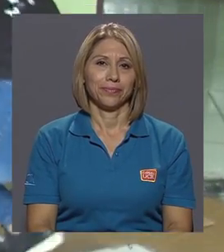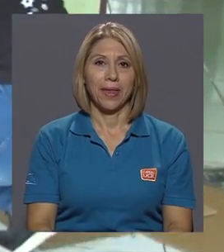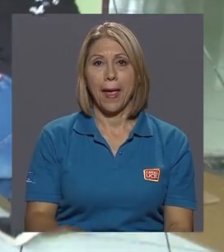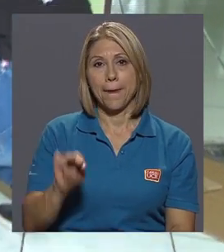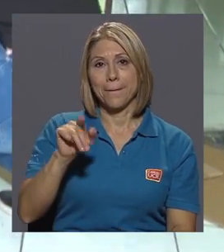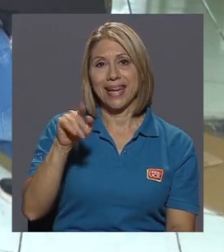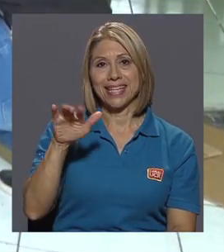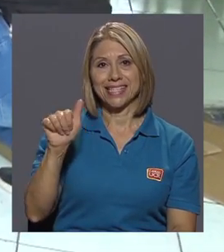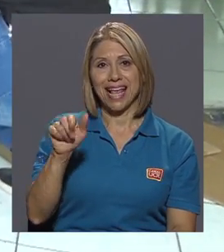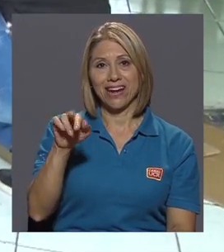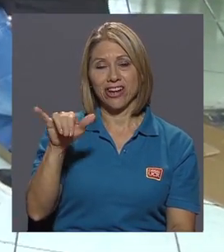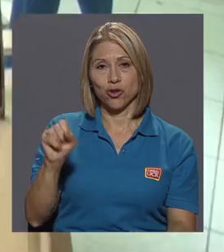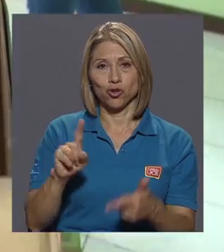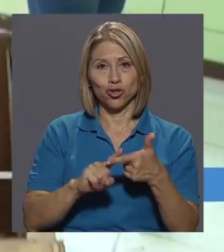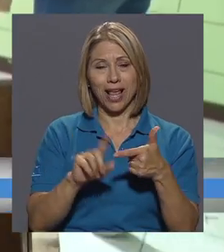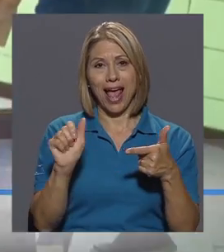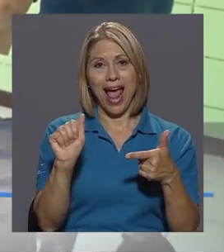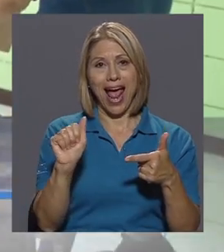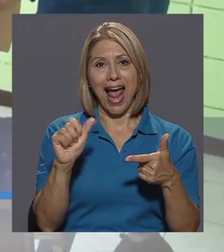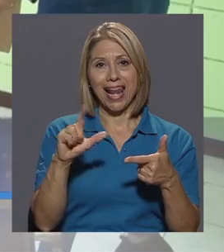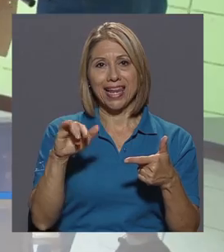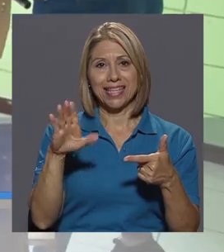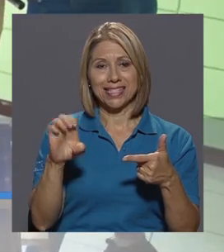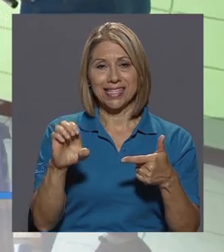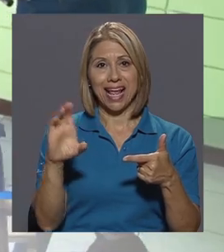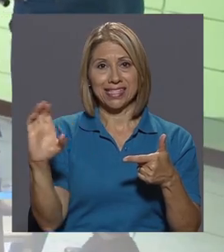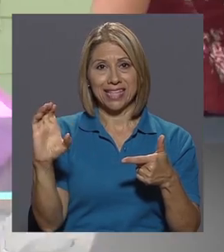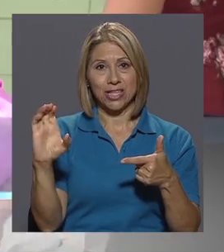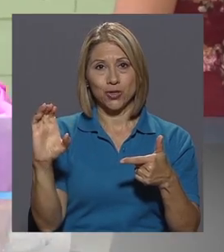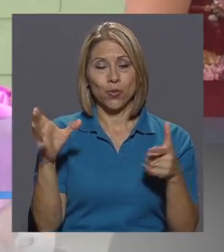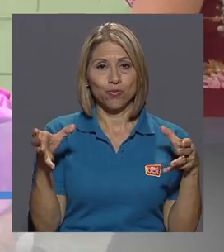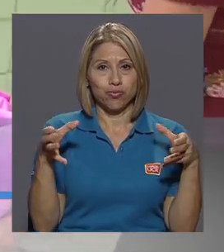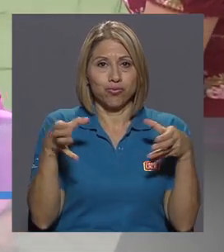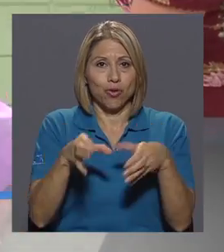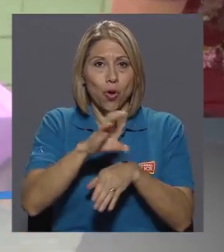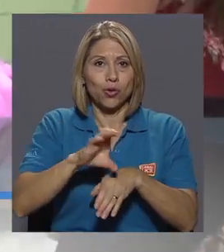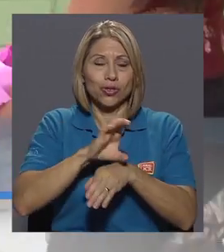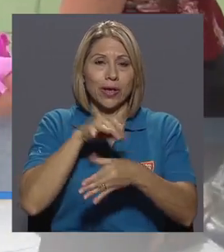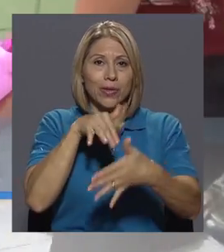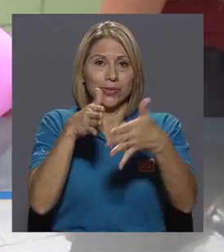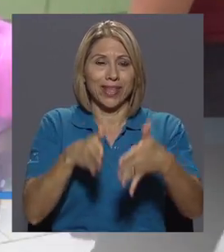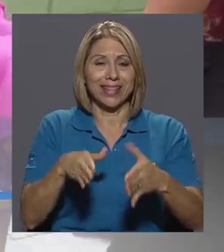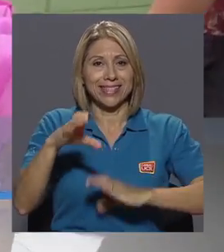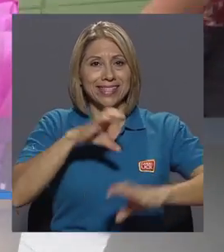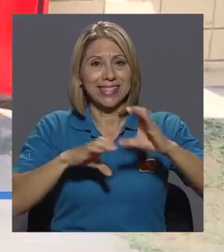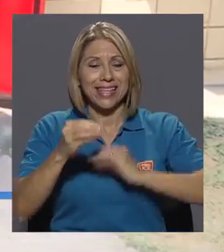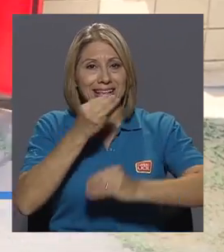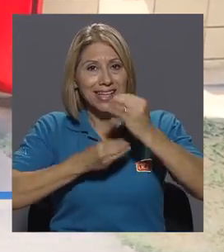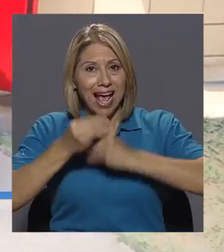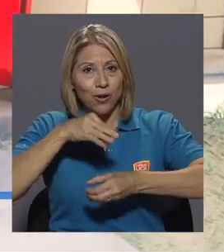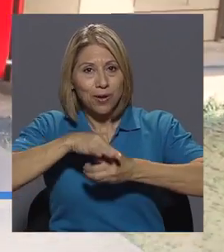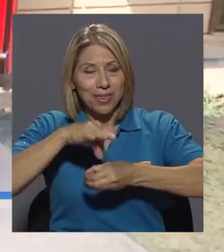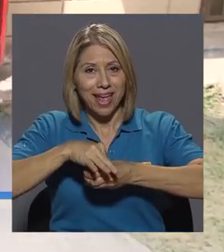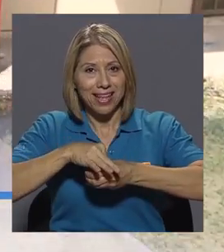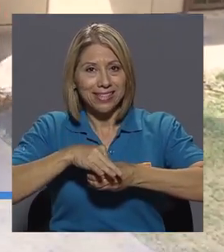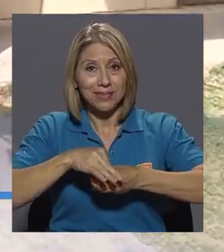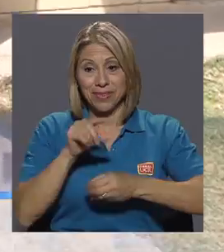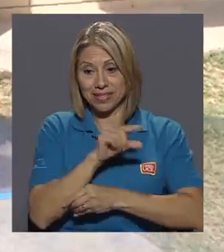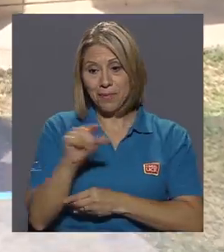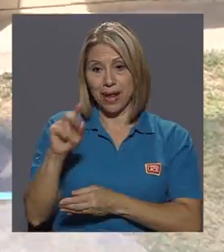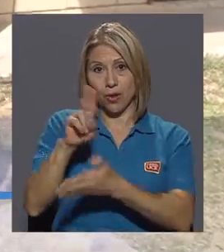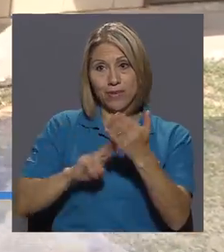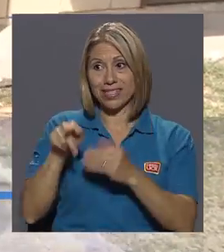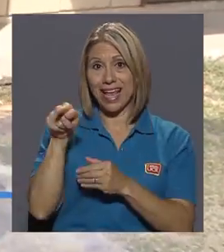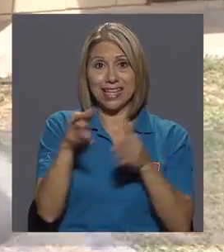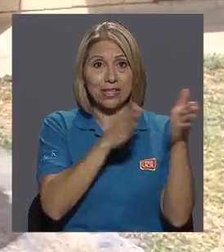melissa ríos y alice castillos son parte del consejo de estudiantes de ciencias agroalimentarias y en la semana universitaria formaron parte de la